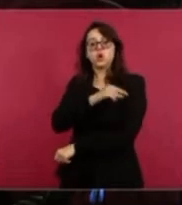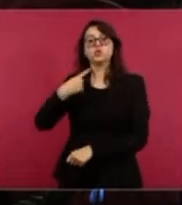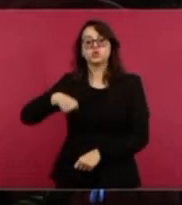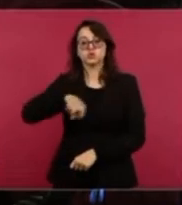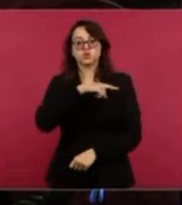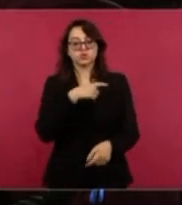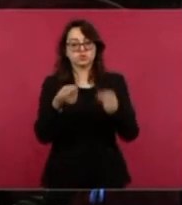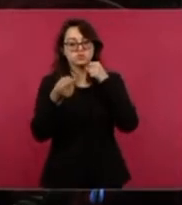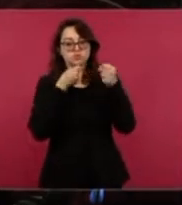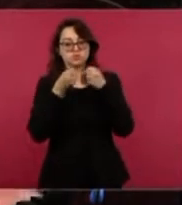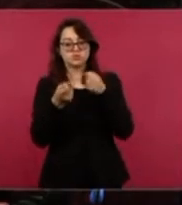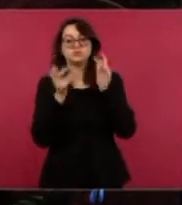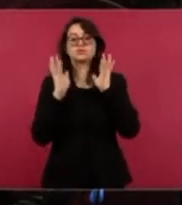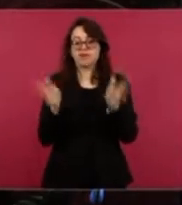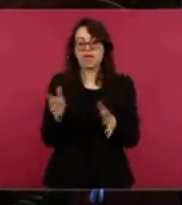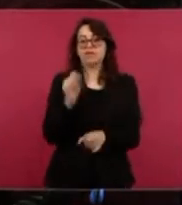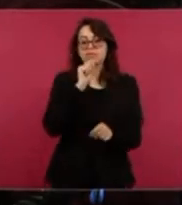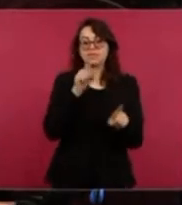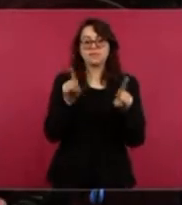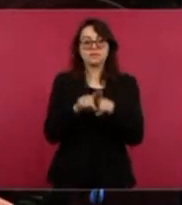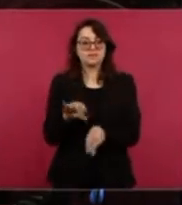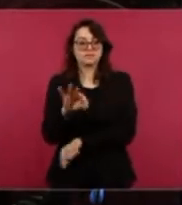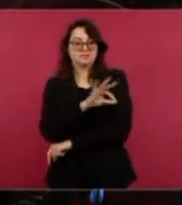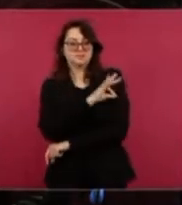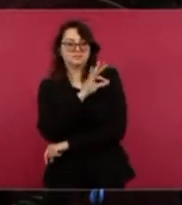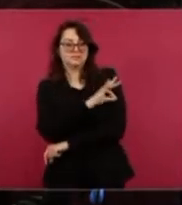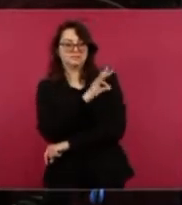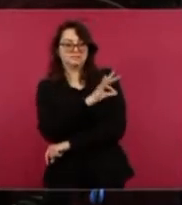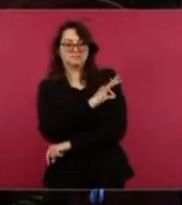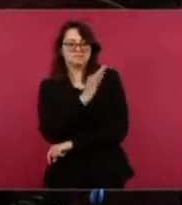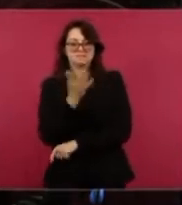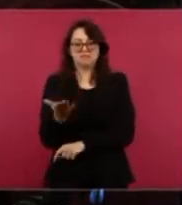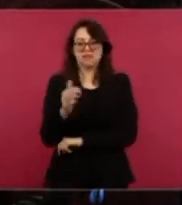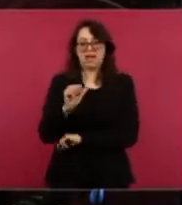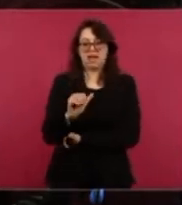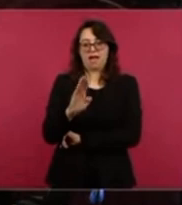vacunarnos con Abdala. Aquí estoy, sigo viva, no pasa nada.